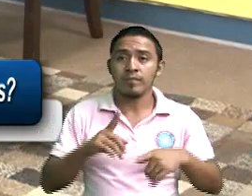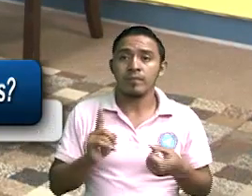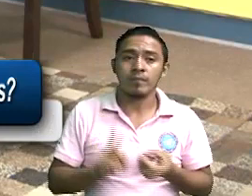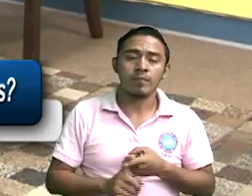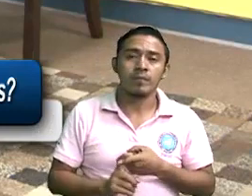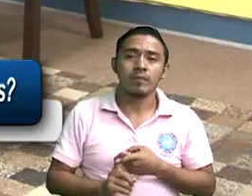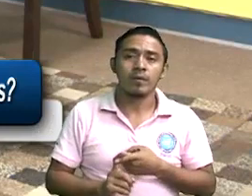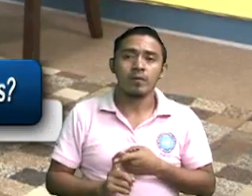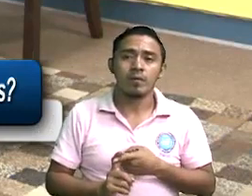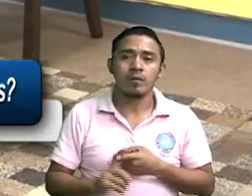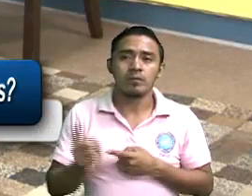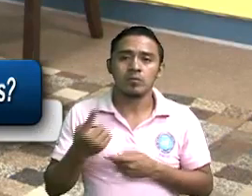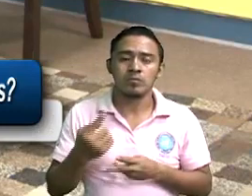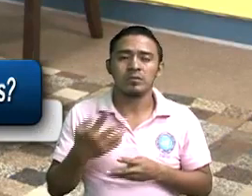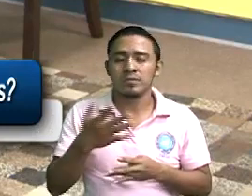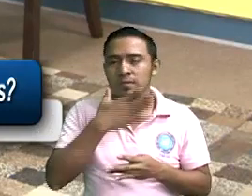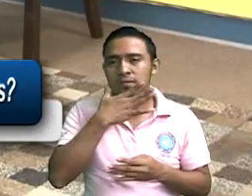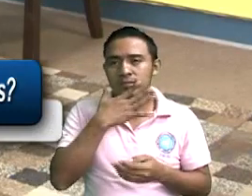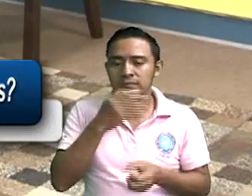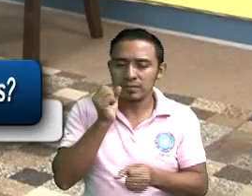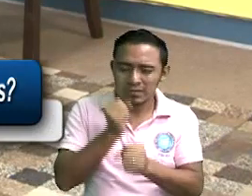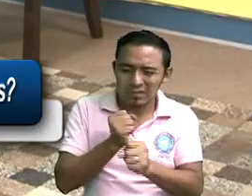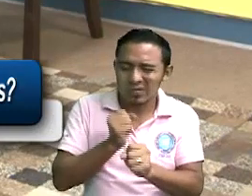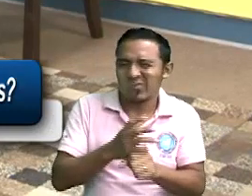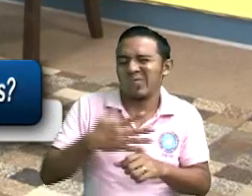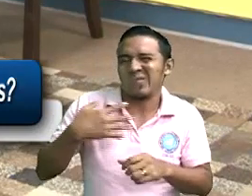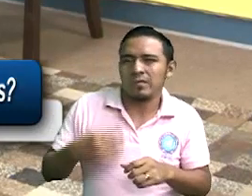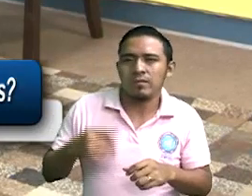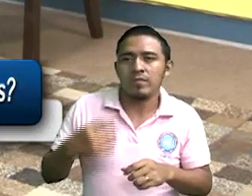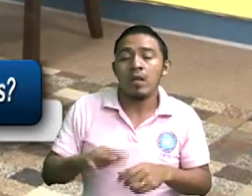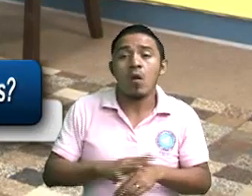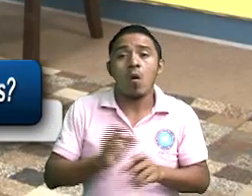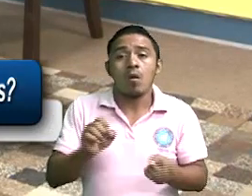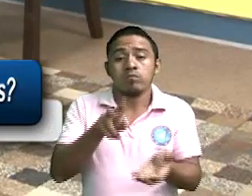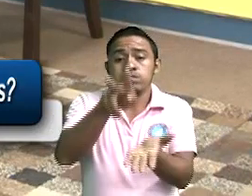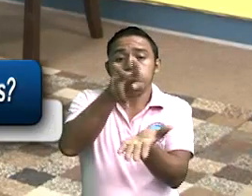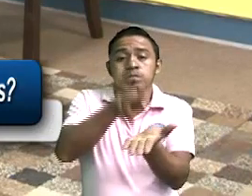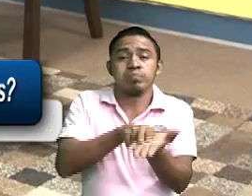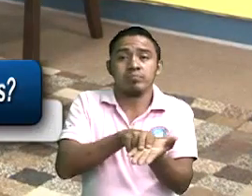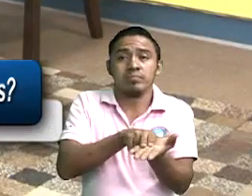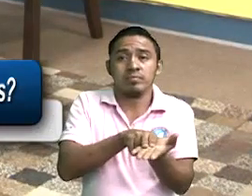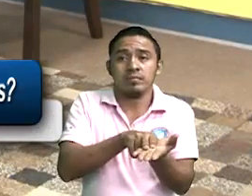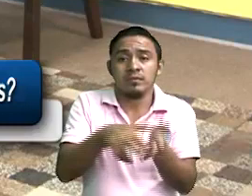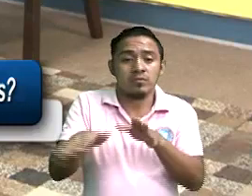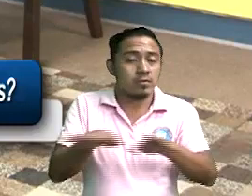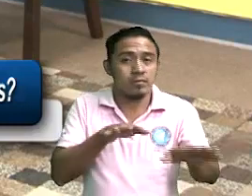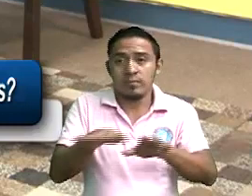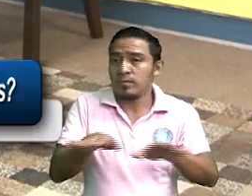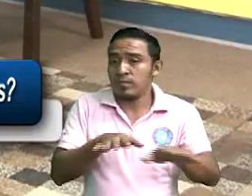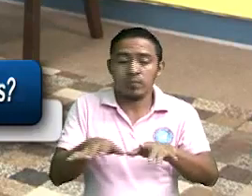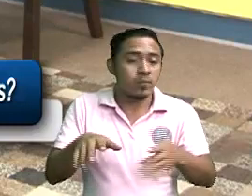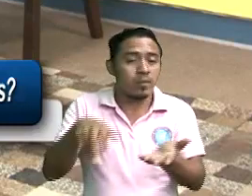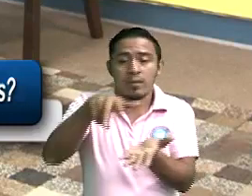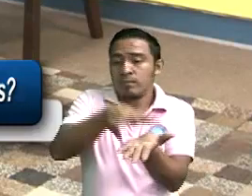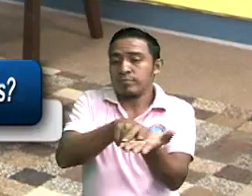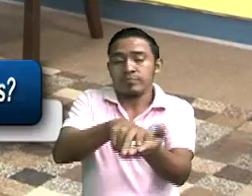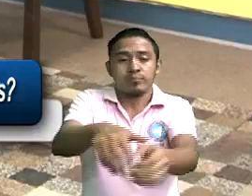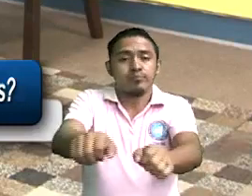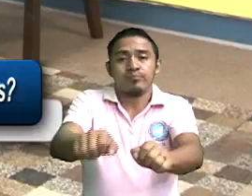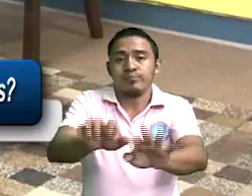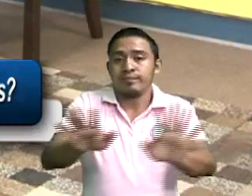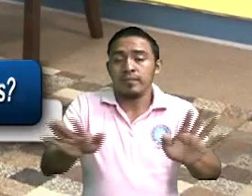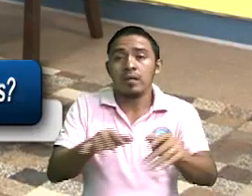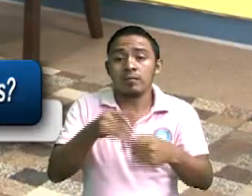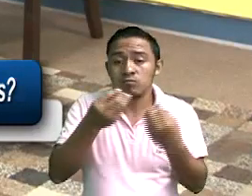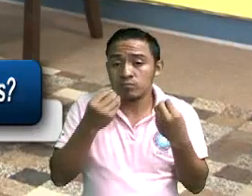solo costarle mucho hacer su trabajo hasta totalmente estar encamado sin poder hacerlo. Y como muchas de